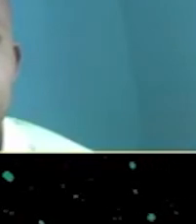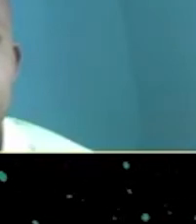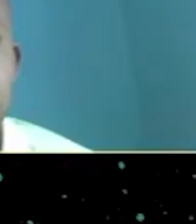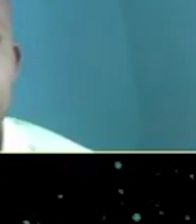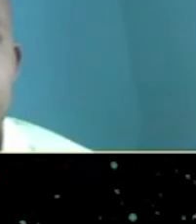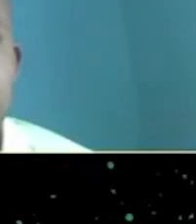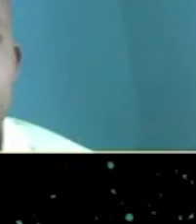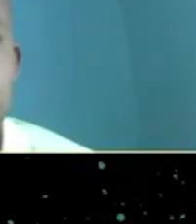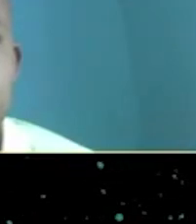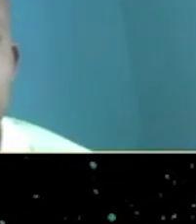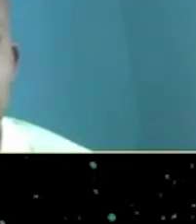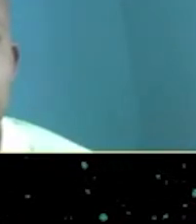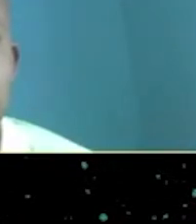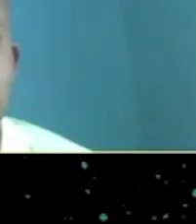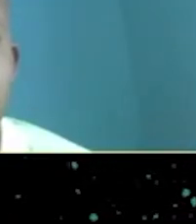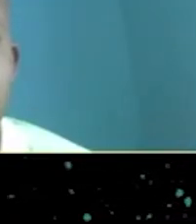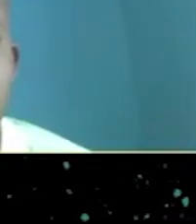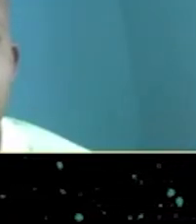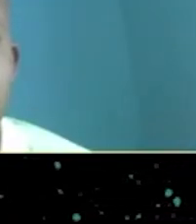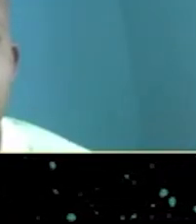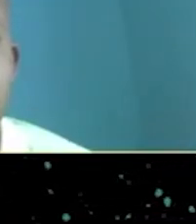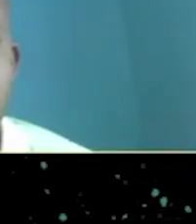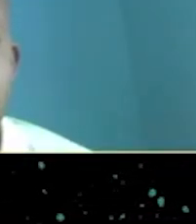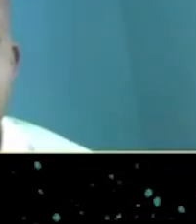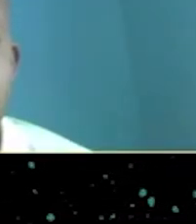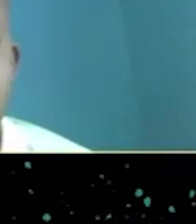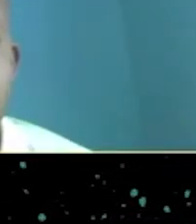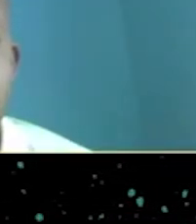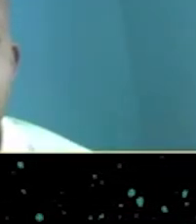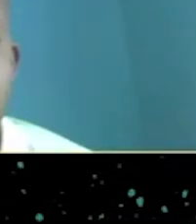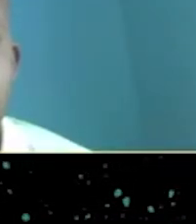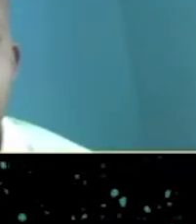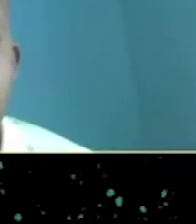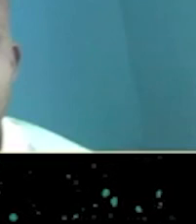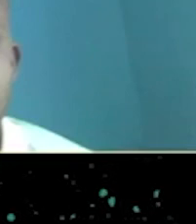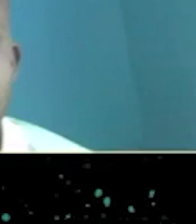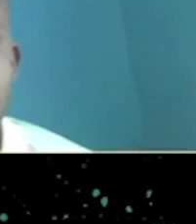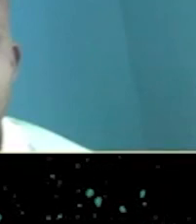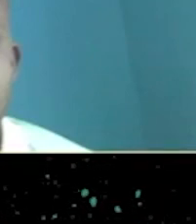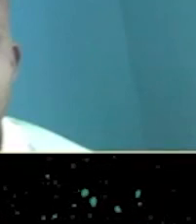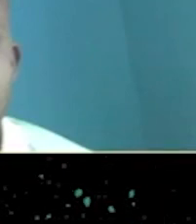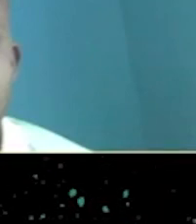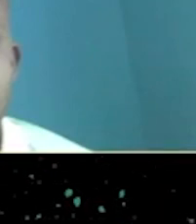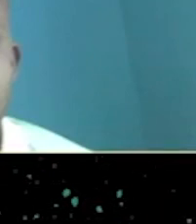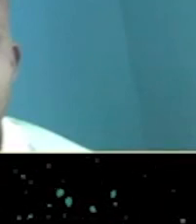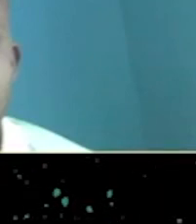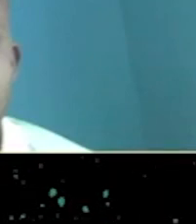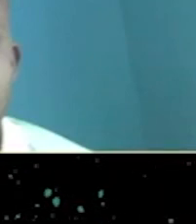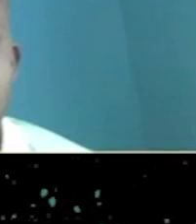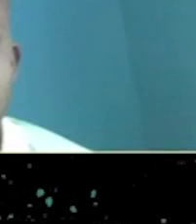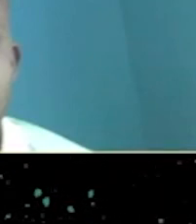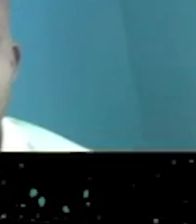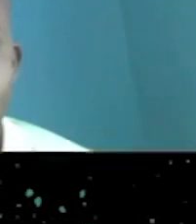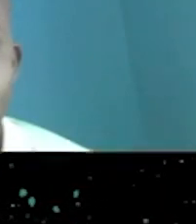escucho Laura hola Diego me escuchas